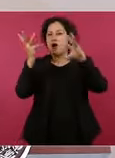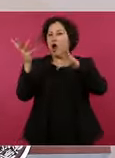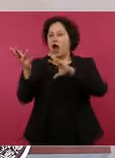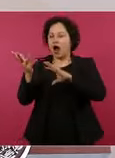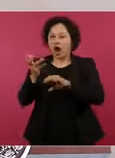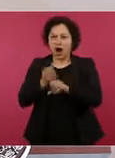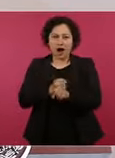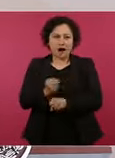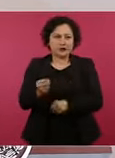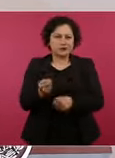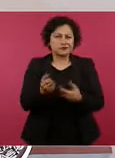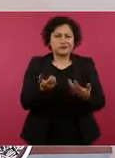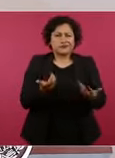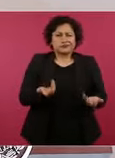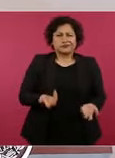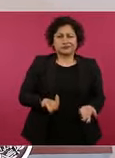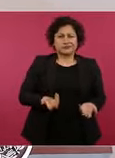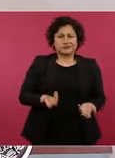Y nada,